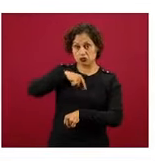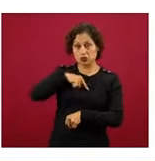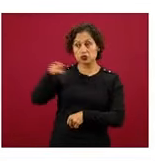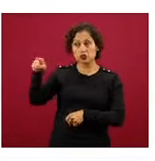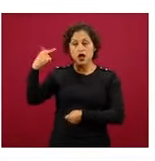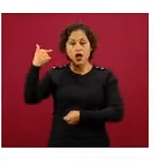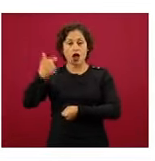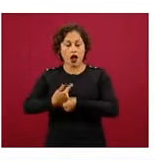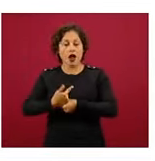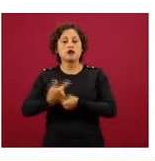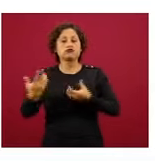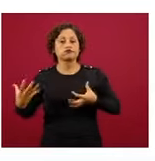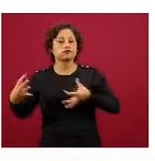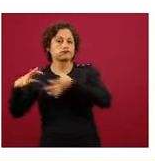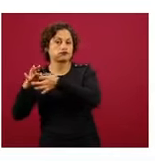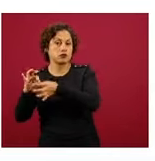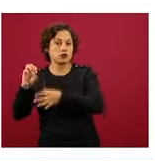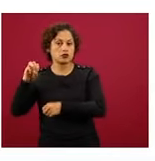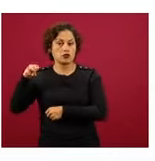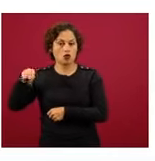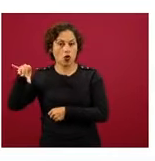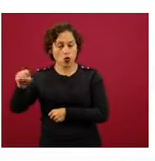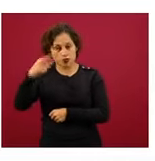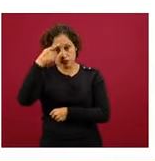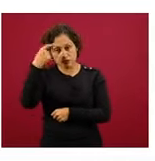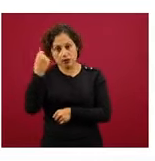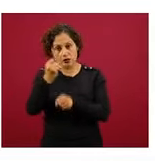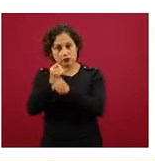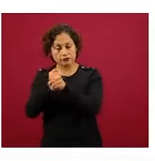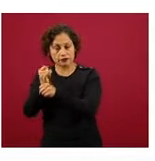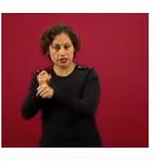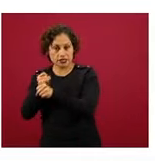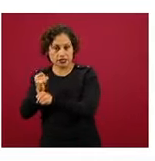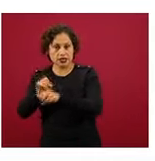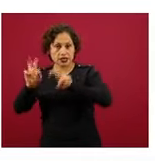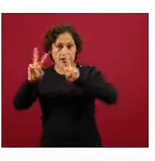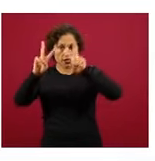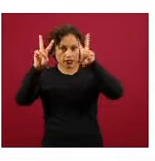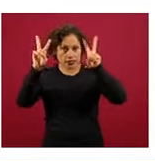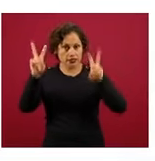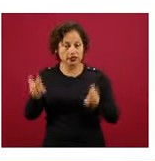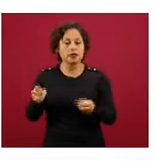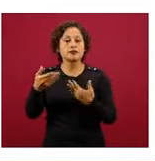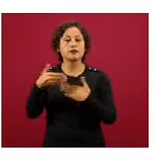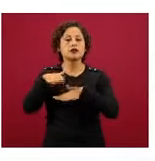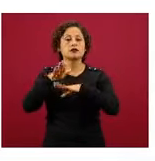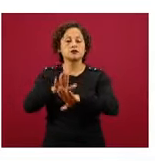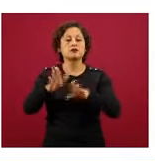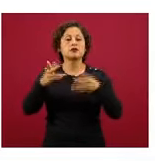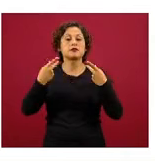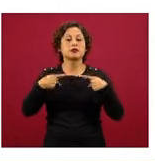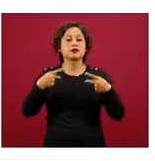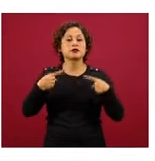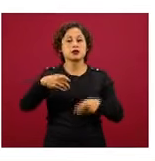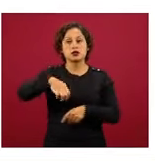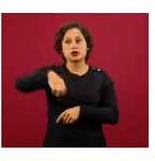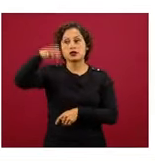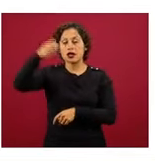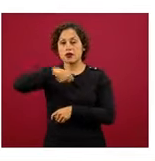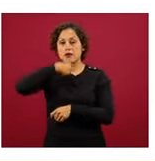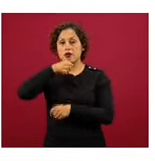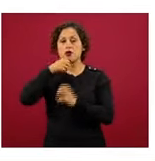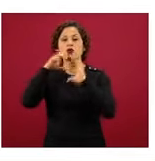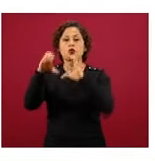Organización Mundial de la Salud en temas relacionados con cuidados integrados de la salud de personas mayores. ¿Qué es esto? Esto se